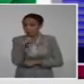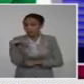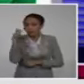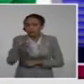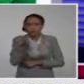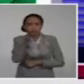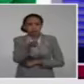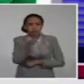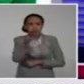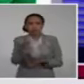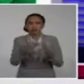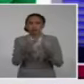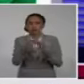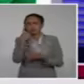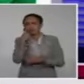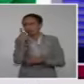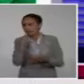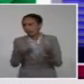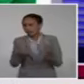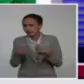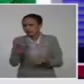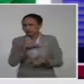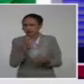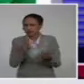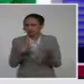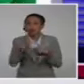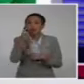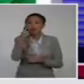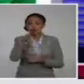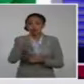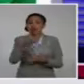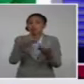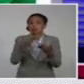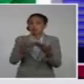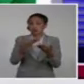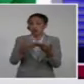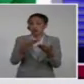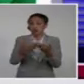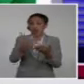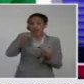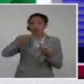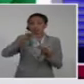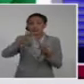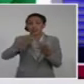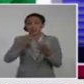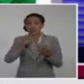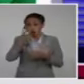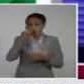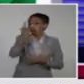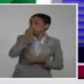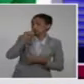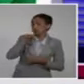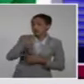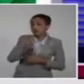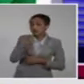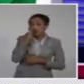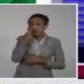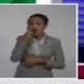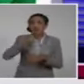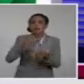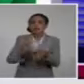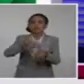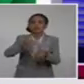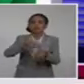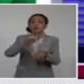el diagnóstico de sospechoso mediante el test de antígeno y lamentablemente después de 4 días ingresado,